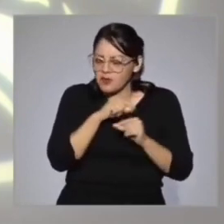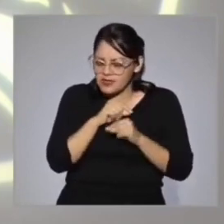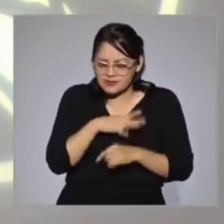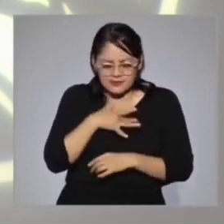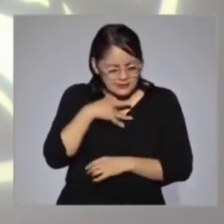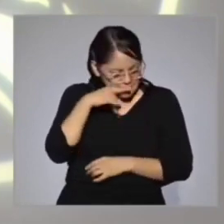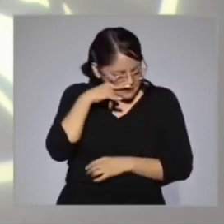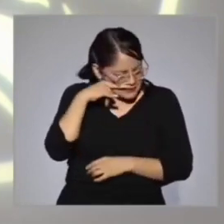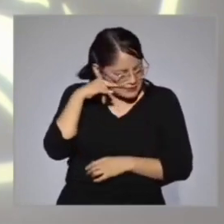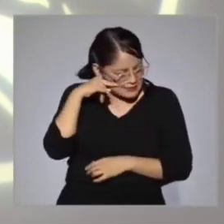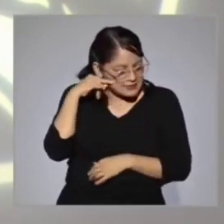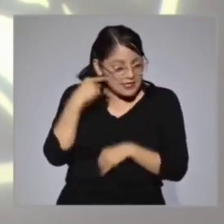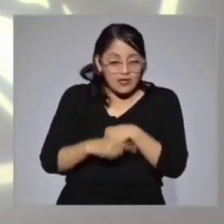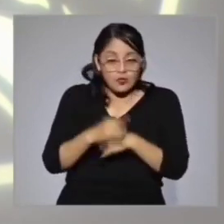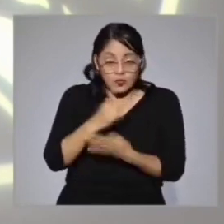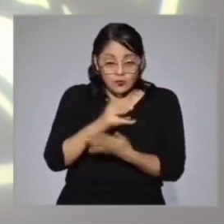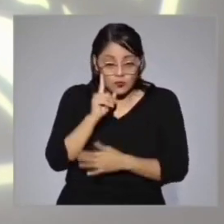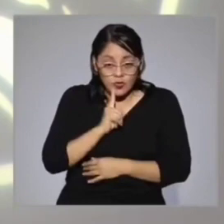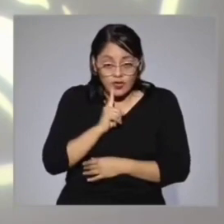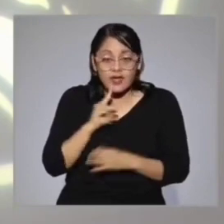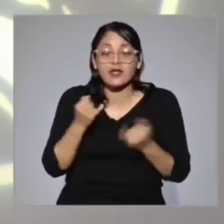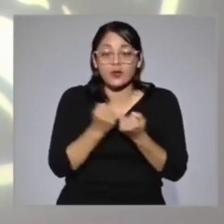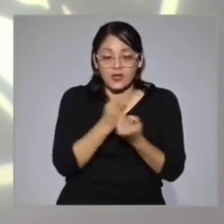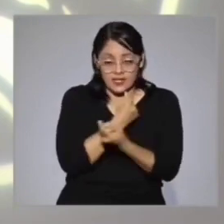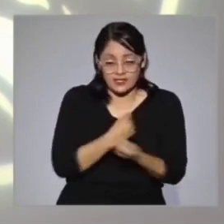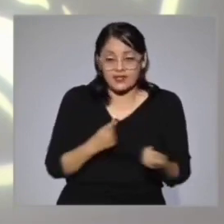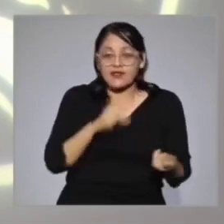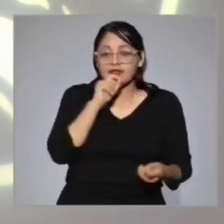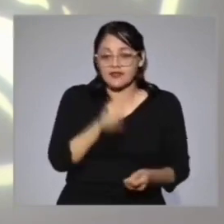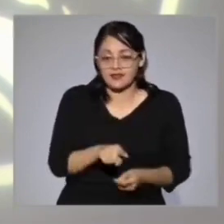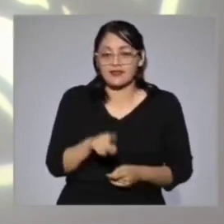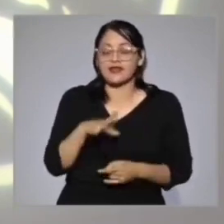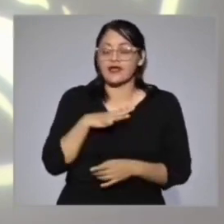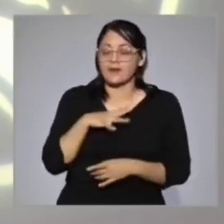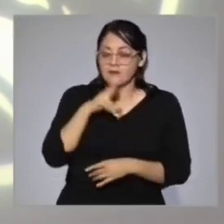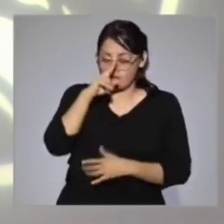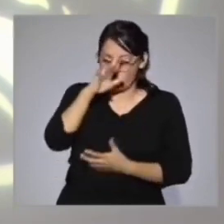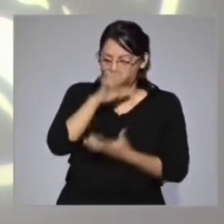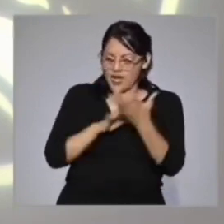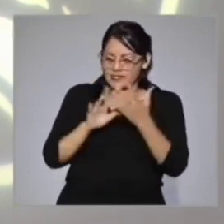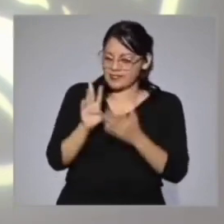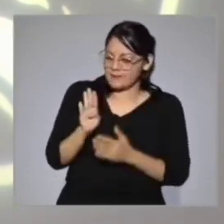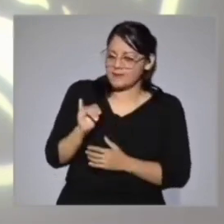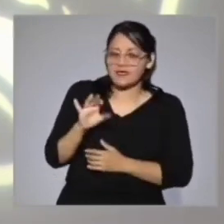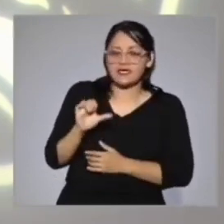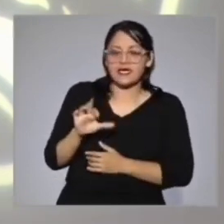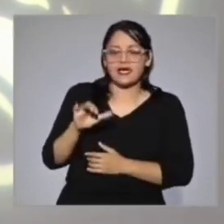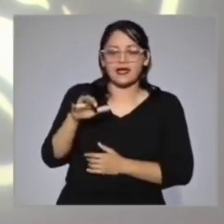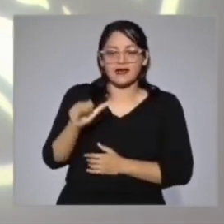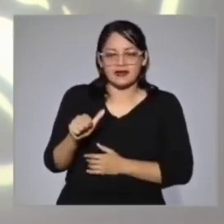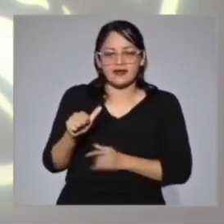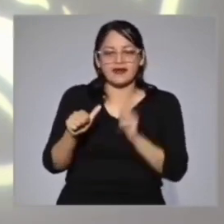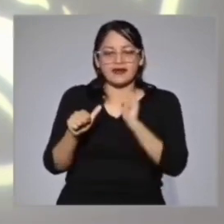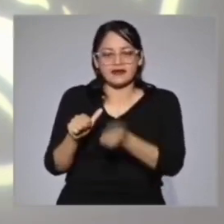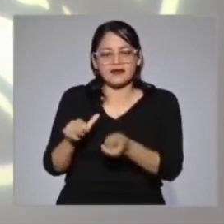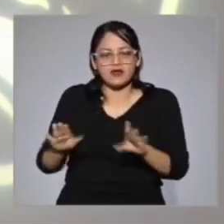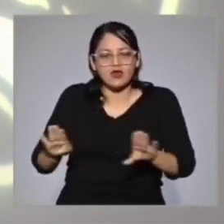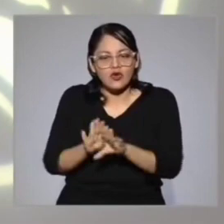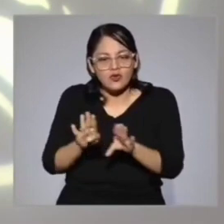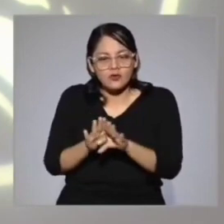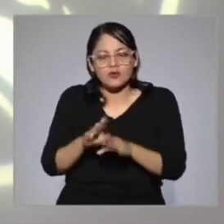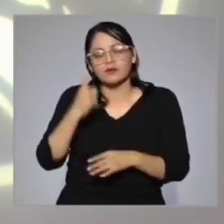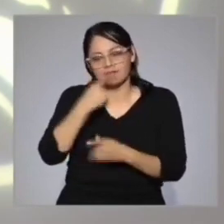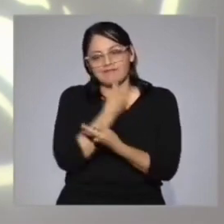van dañando, involucran no solo a las mujeres, sino también a las infancias. Se llama la violencia vicaria, que es la que se ejerce a través